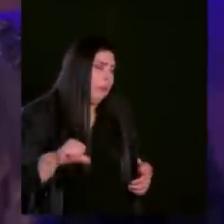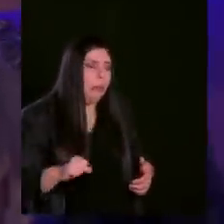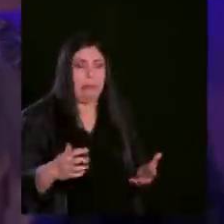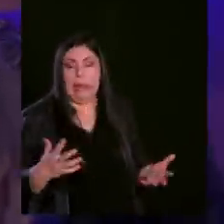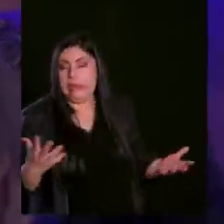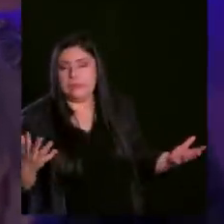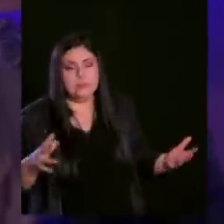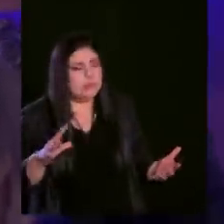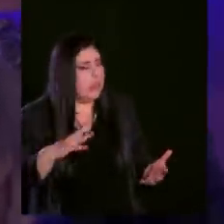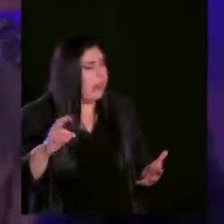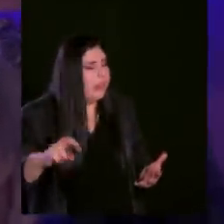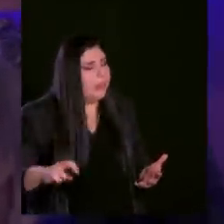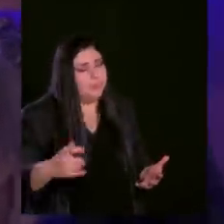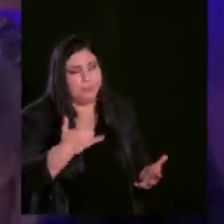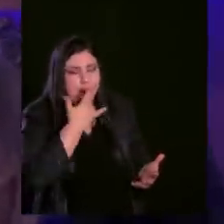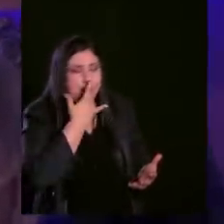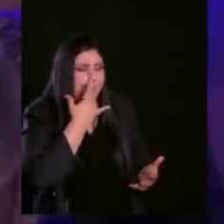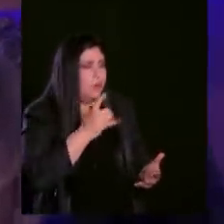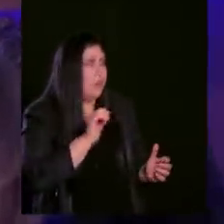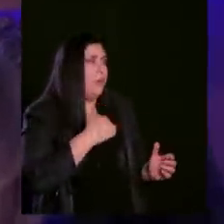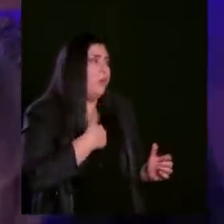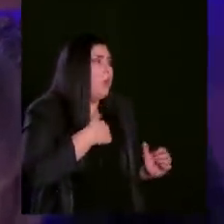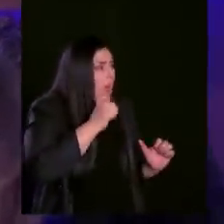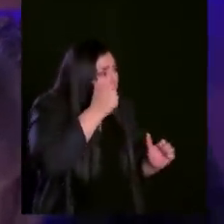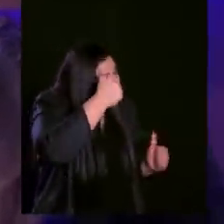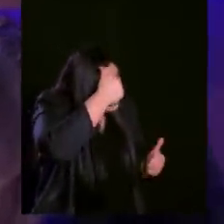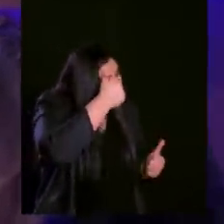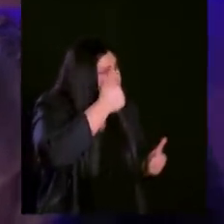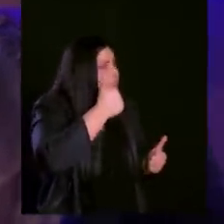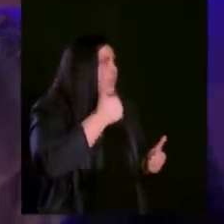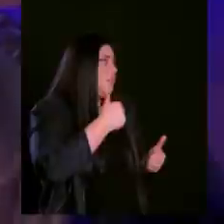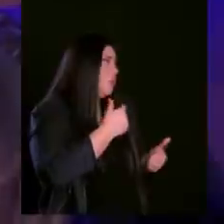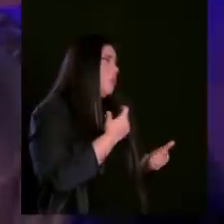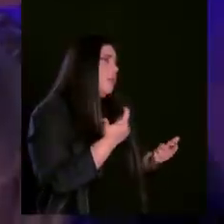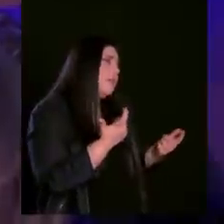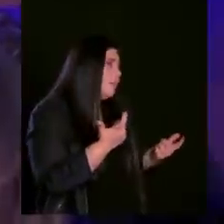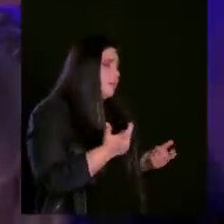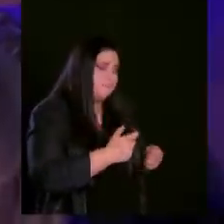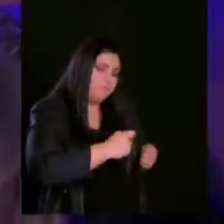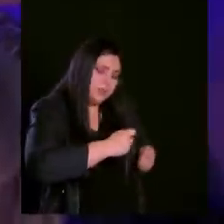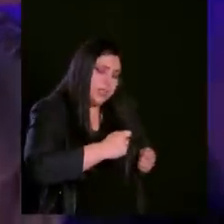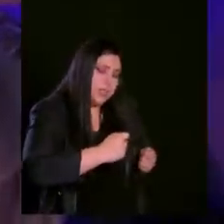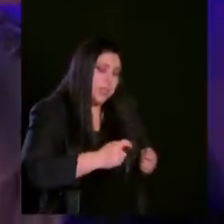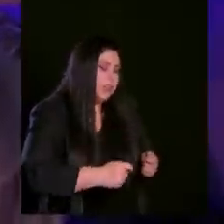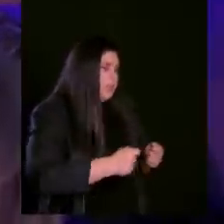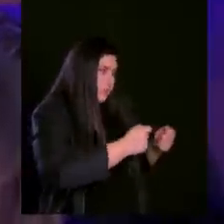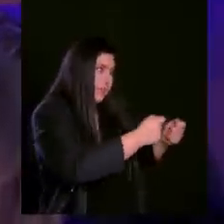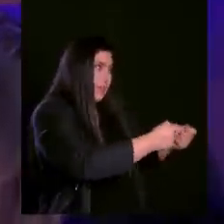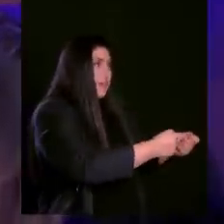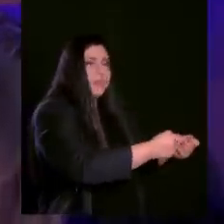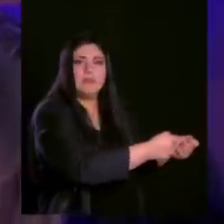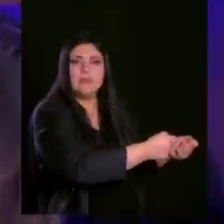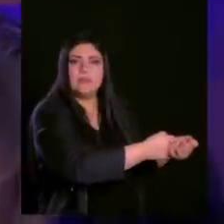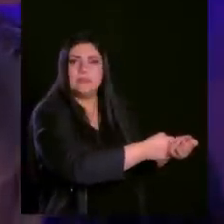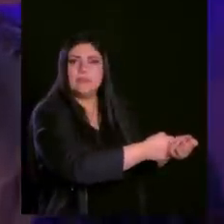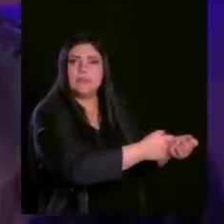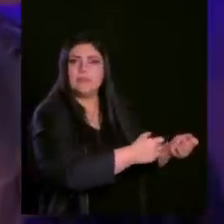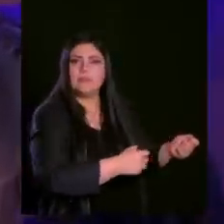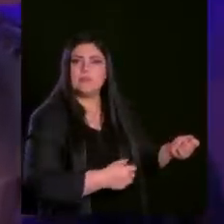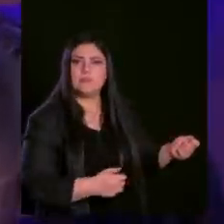necesitado lo hice mal y pero estoy arrepentido de aquí está el cheque de tus acciones Pero sabes qué no solo es